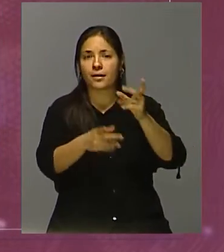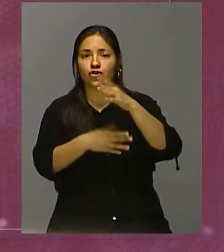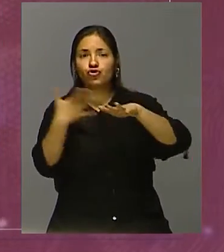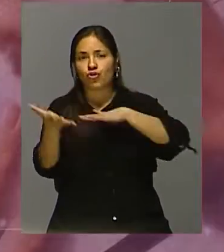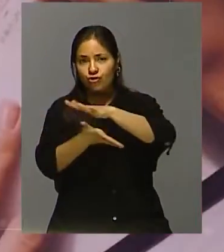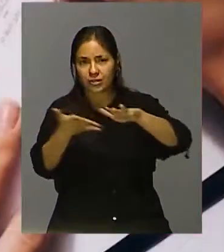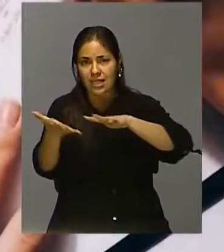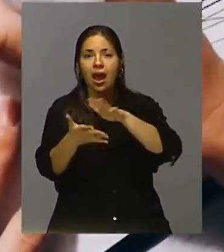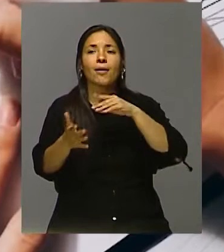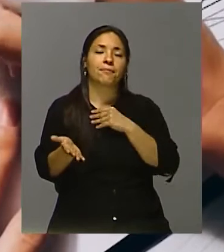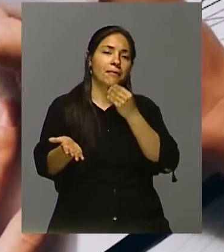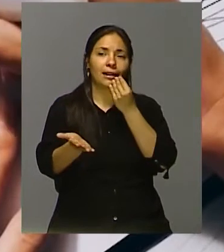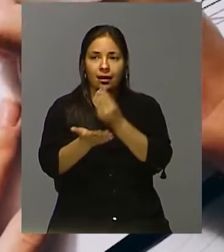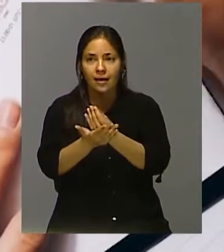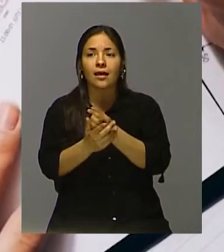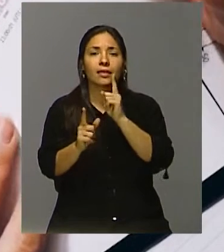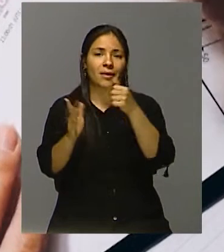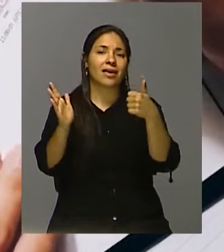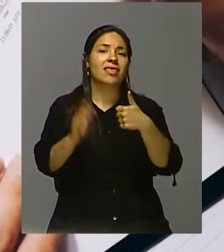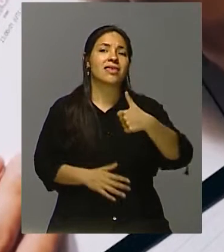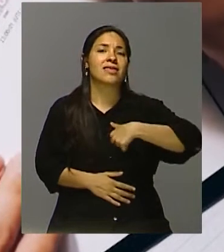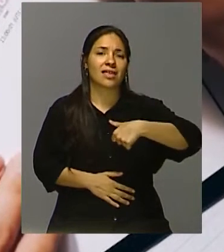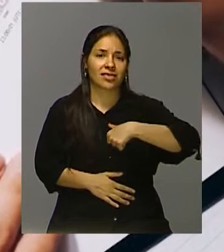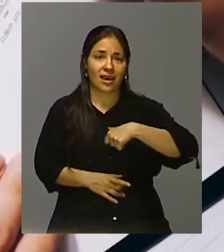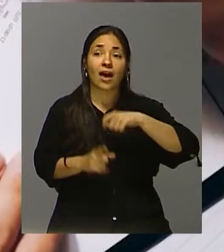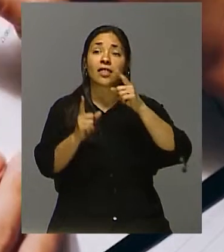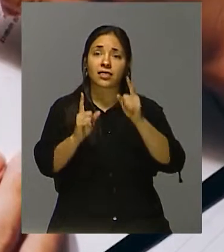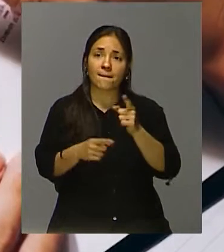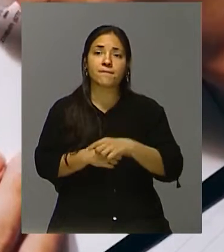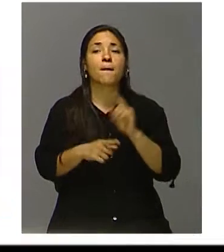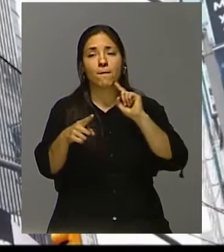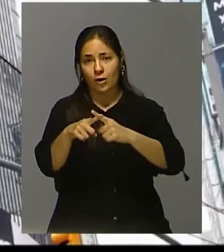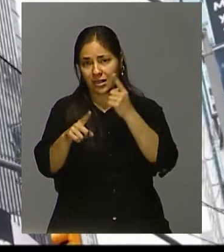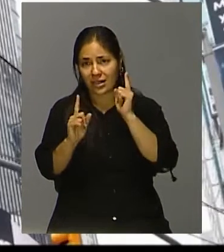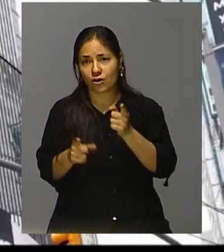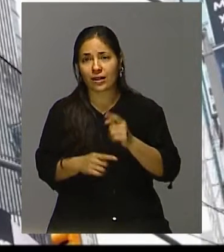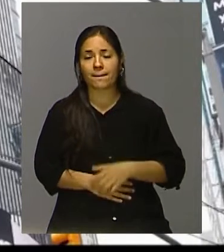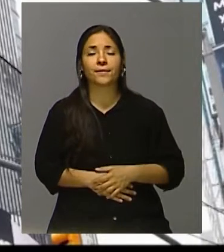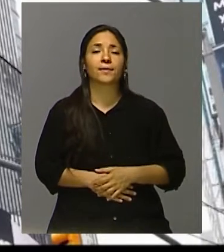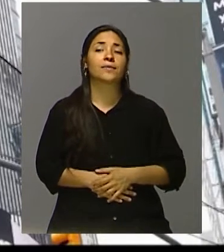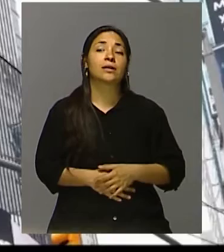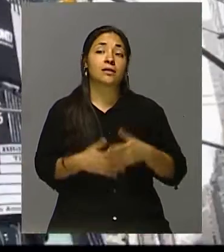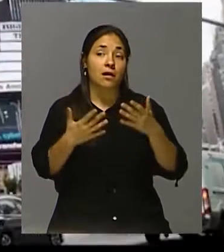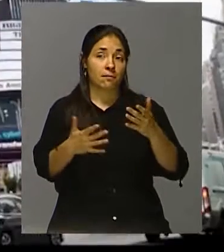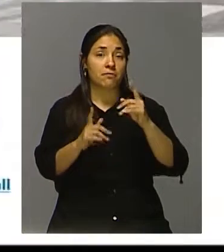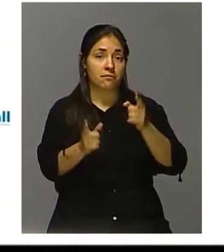de pertenencia, es una cuestión de identidad y es también una cuestión política. Entonces, esto que vos